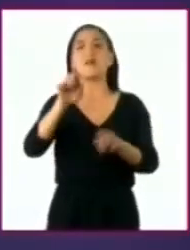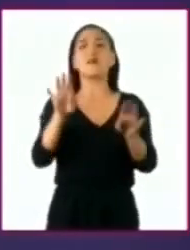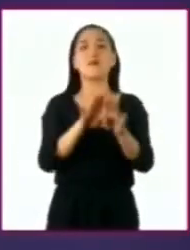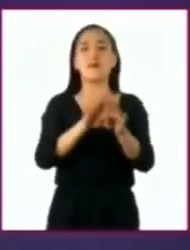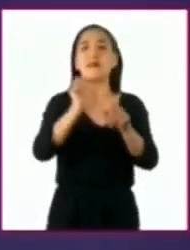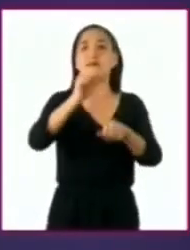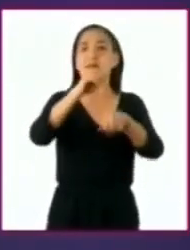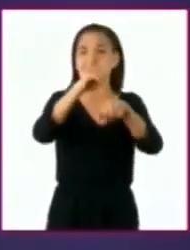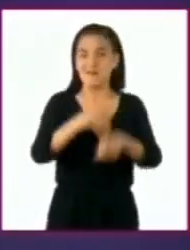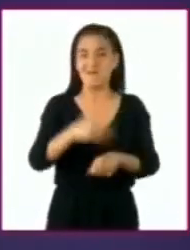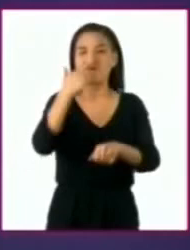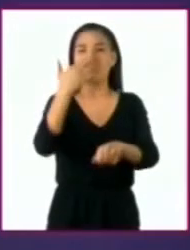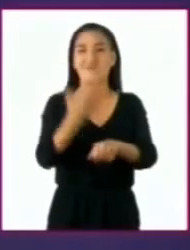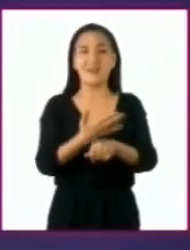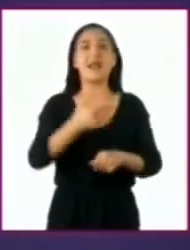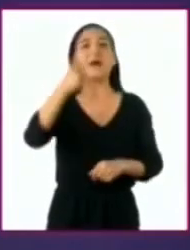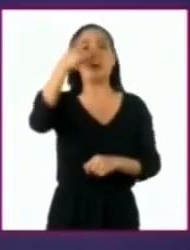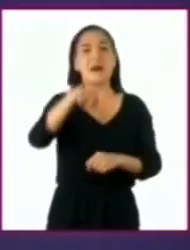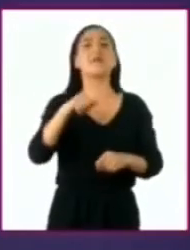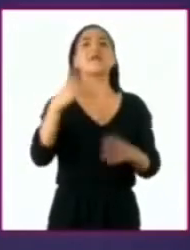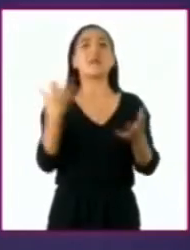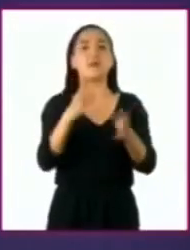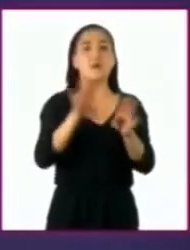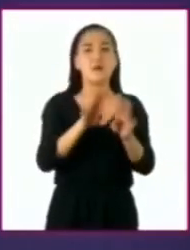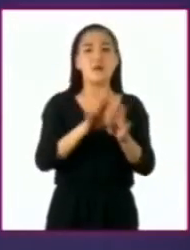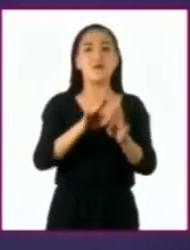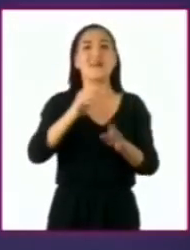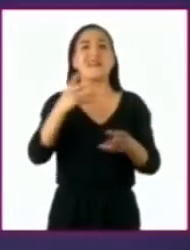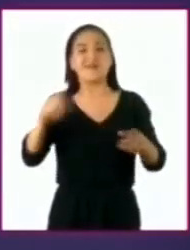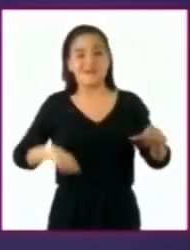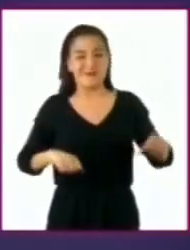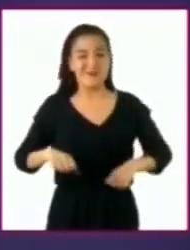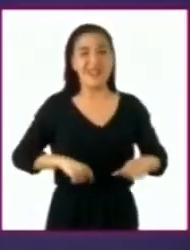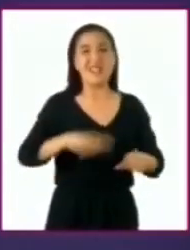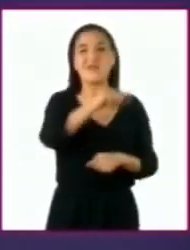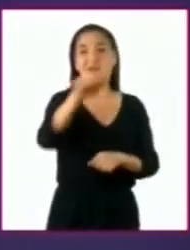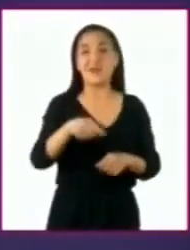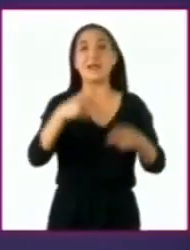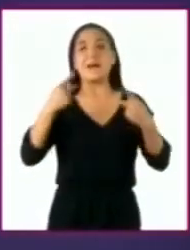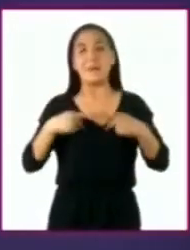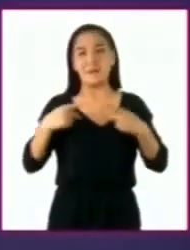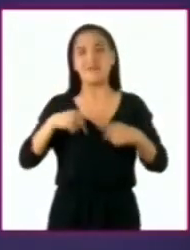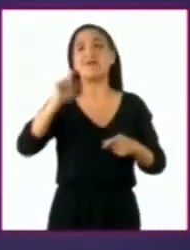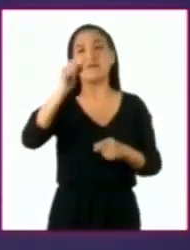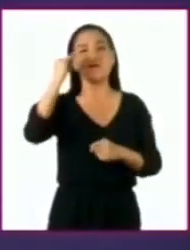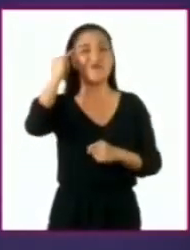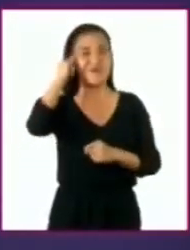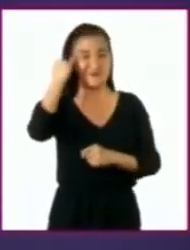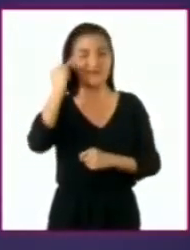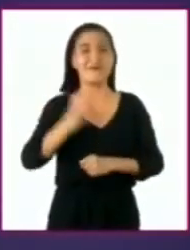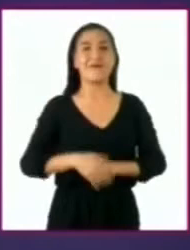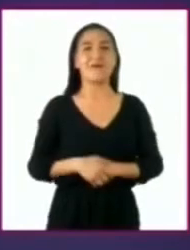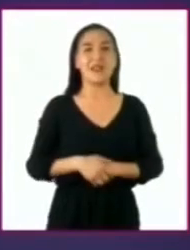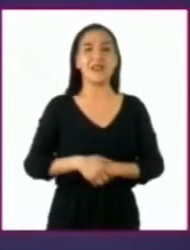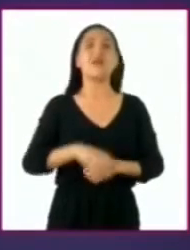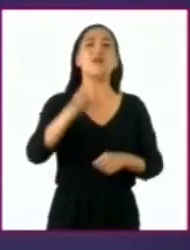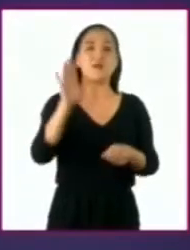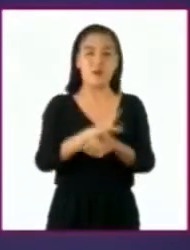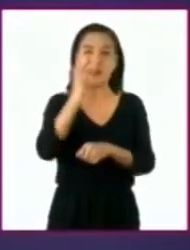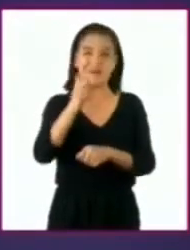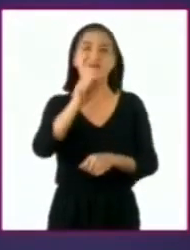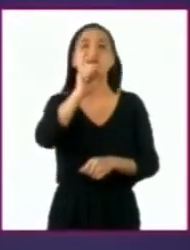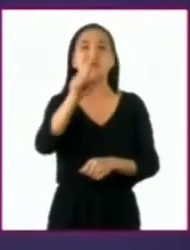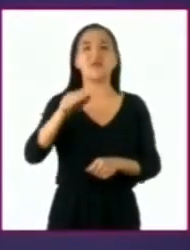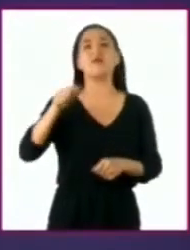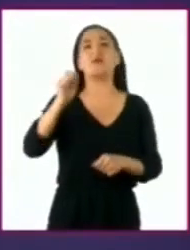les permitirá comprender las condiciones en las que vivían la mayor parte de la población indígena, como consecuencia de la conquista